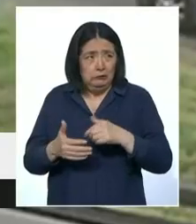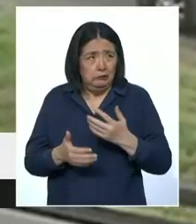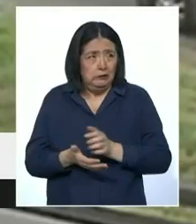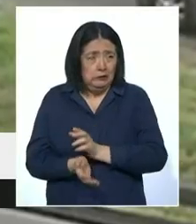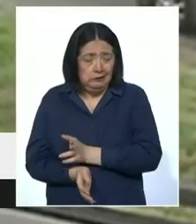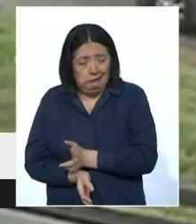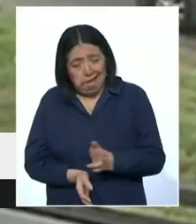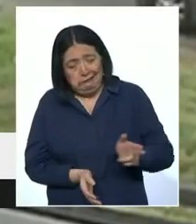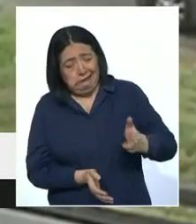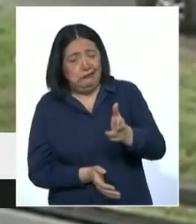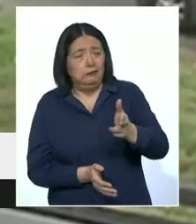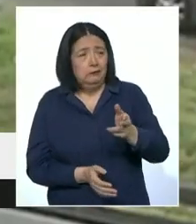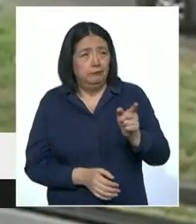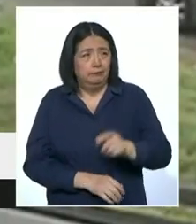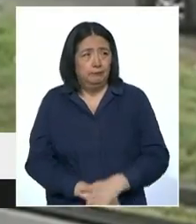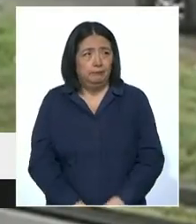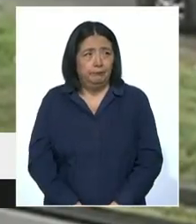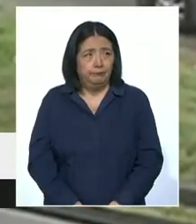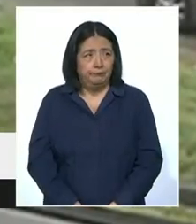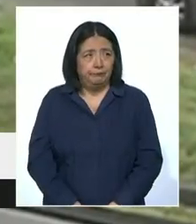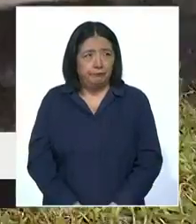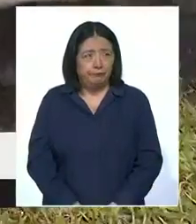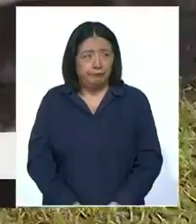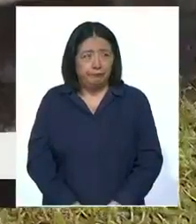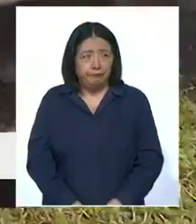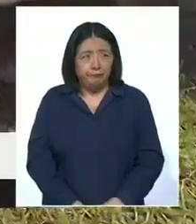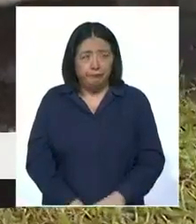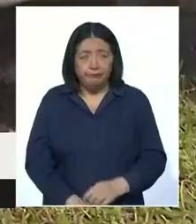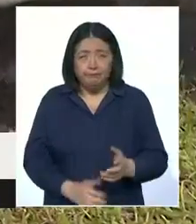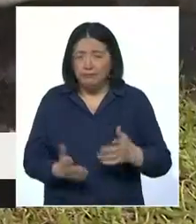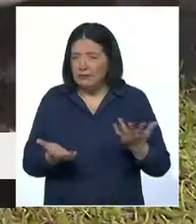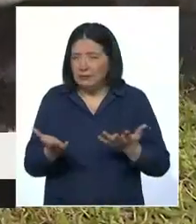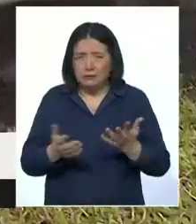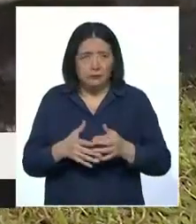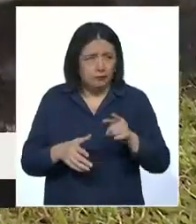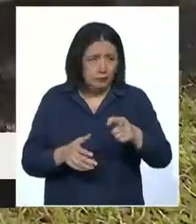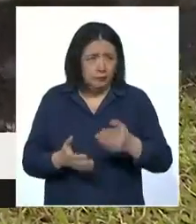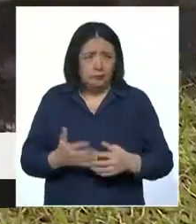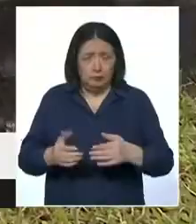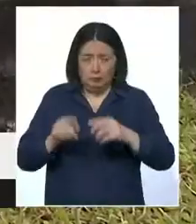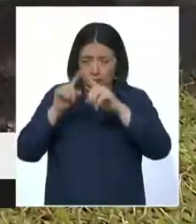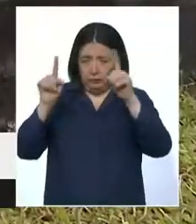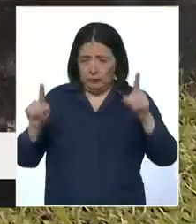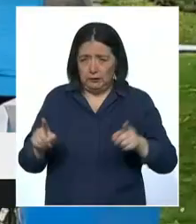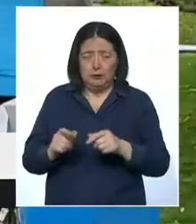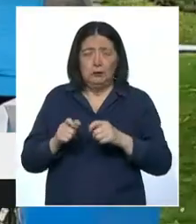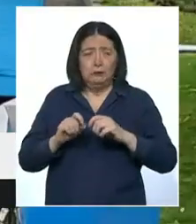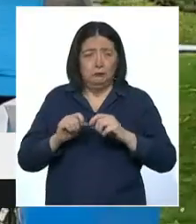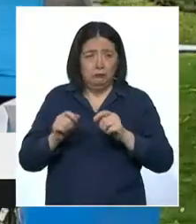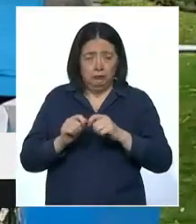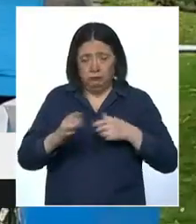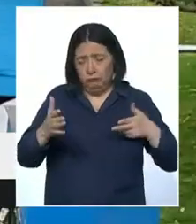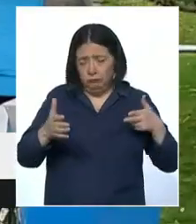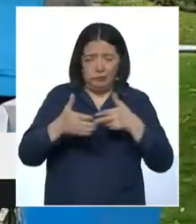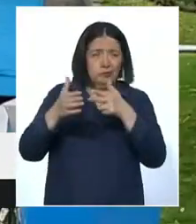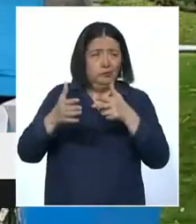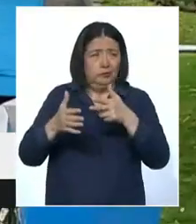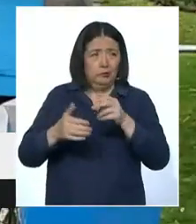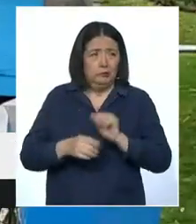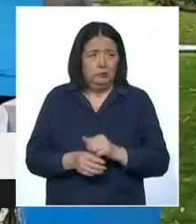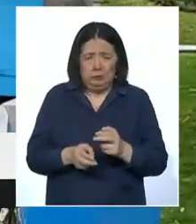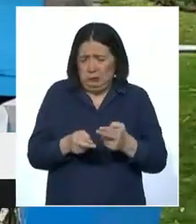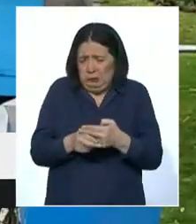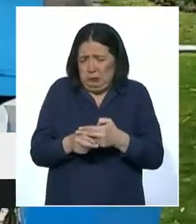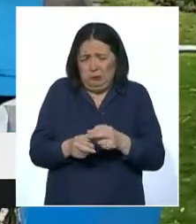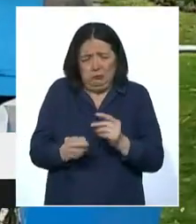blanco, termina subiendo la berma, despistándose e impactando contra un panel publicitario. Pasó en cuestión